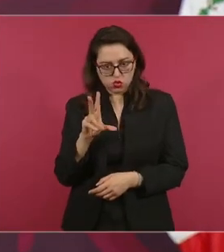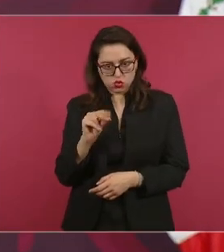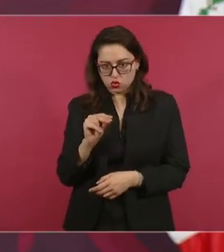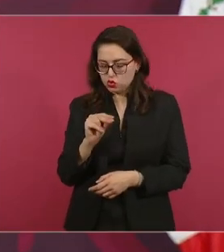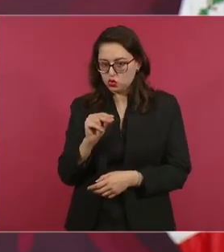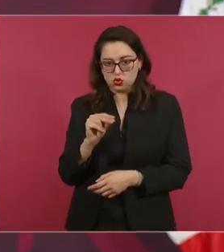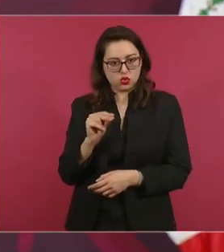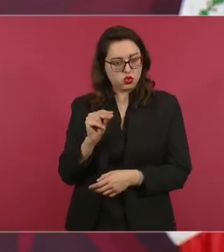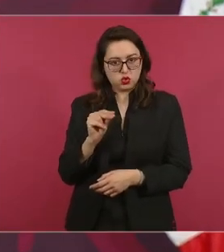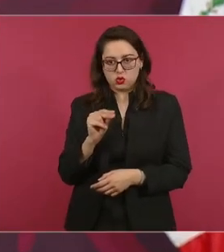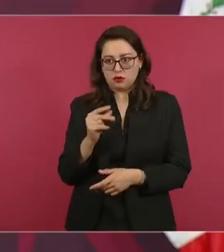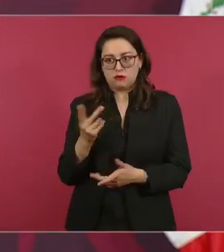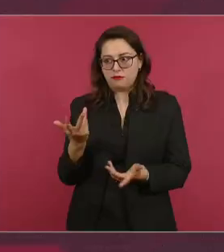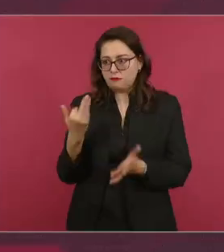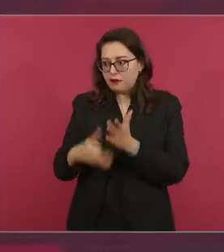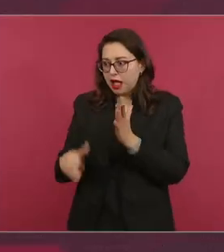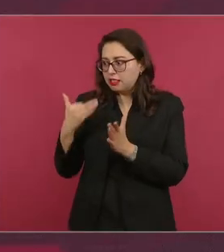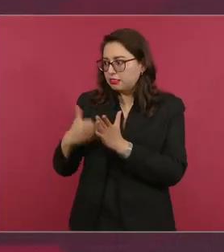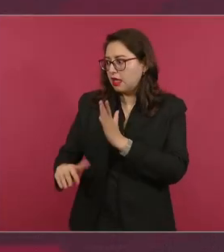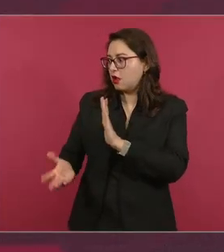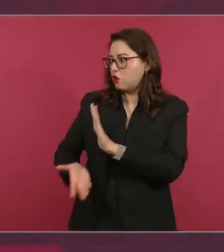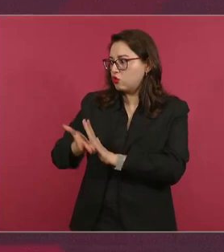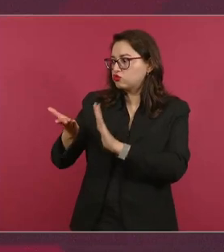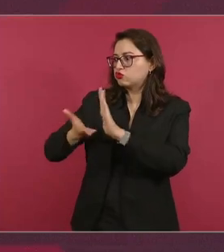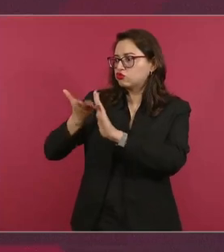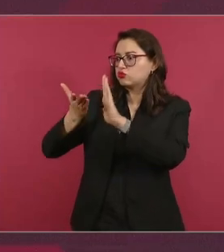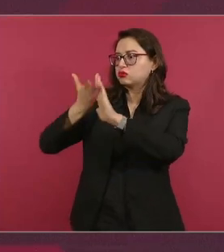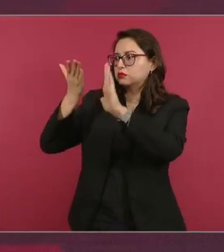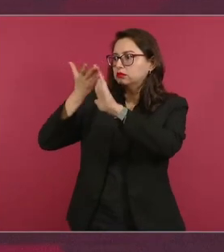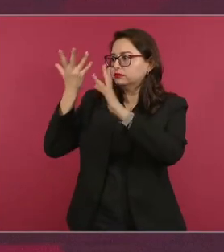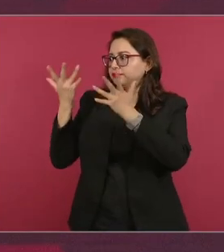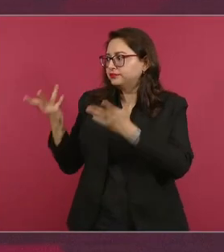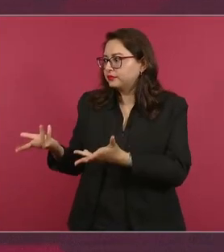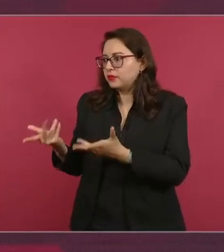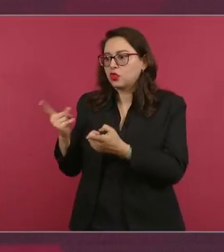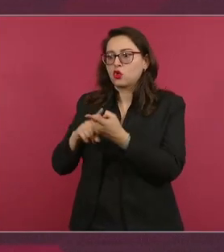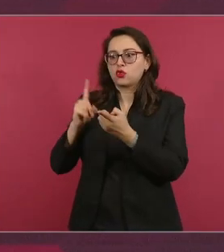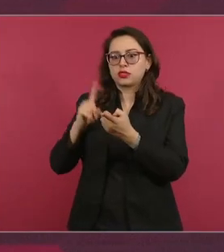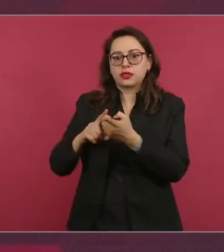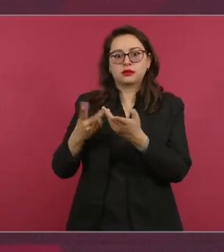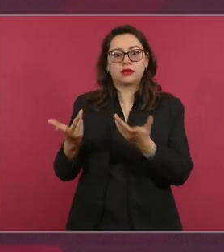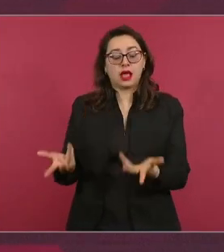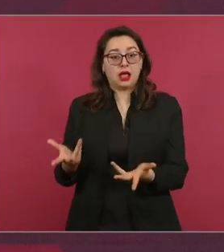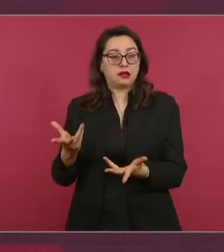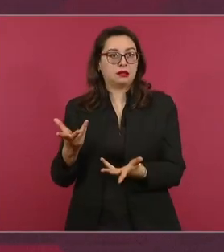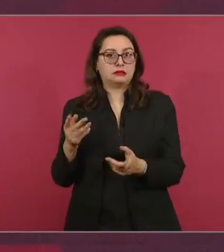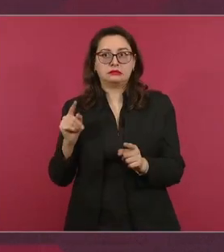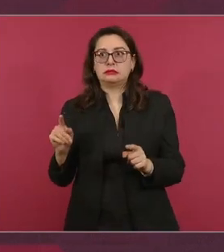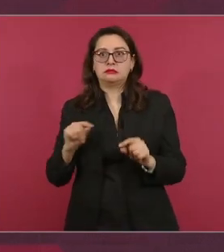conseguir, porque hay afortunadamente mucha obra